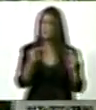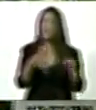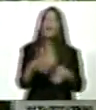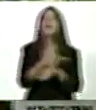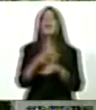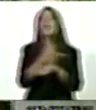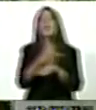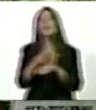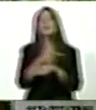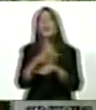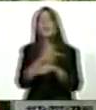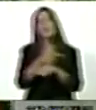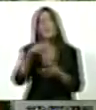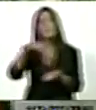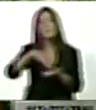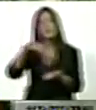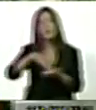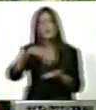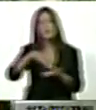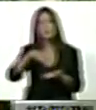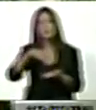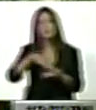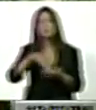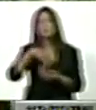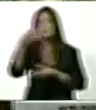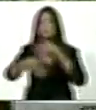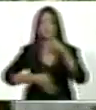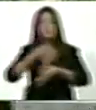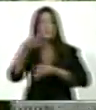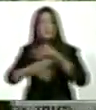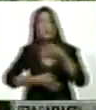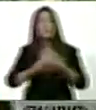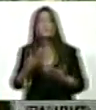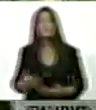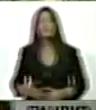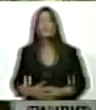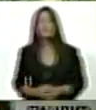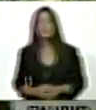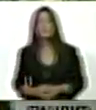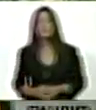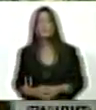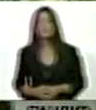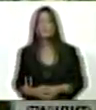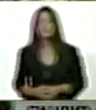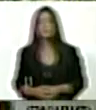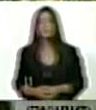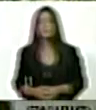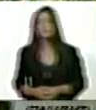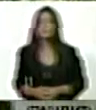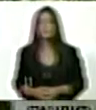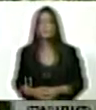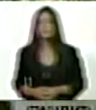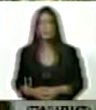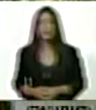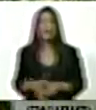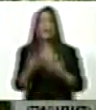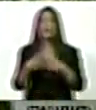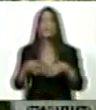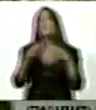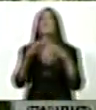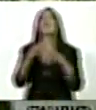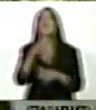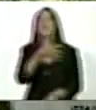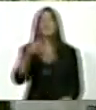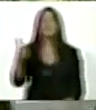del estado Miranda destacaba que el representante de la mesa de la unidad,